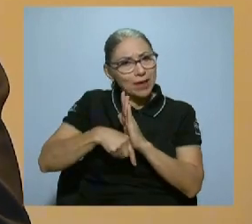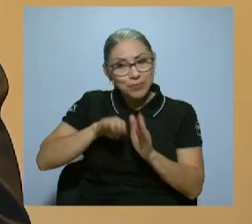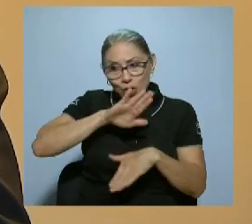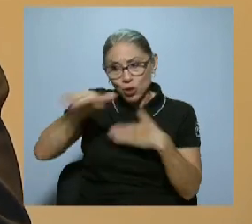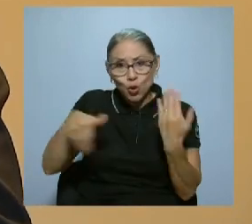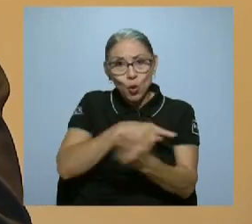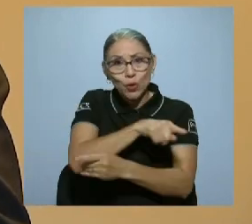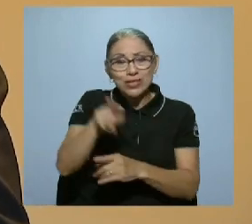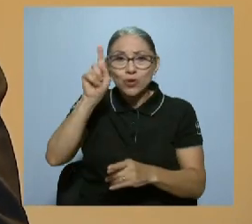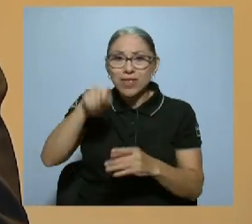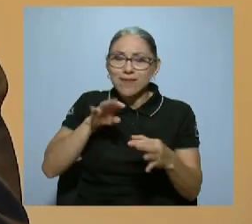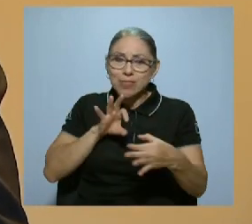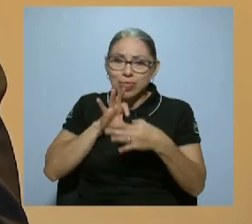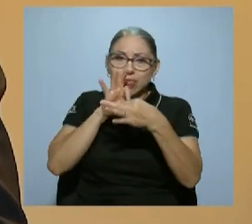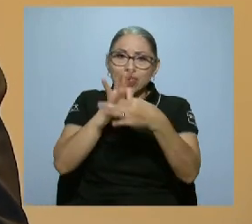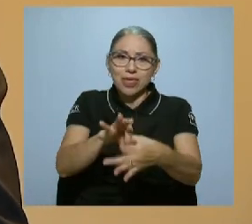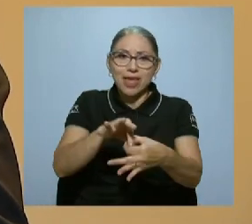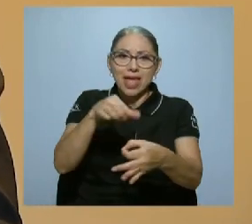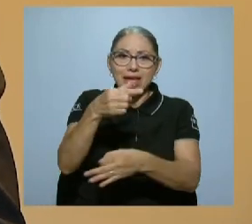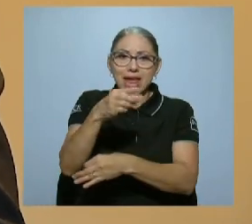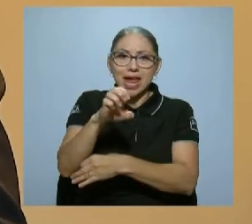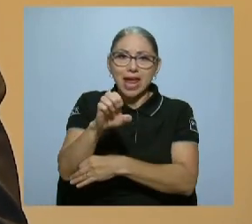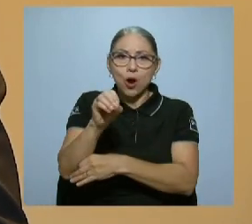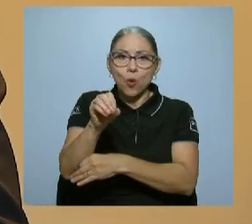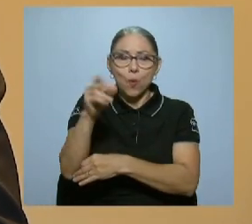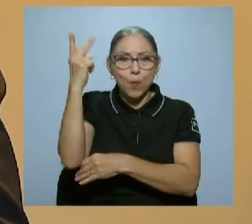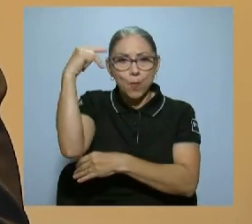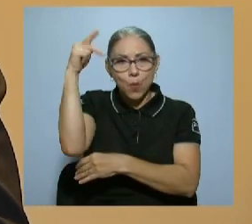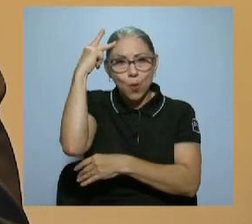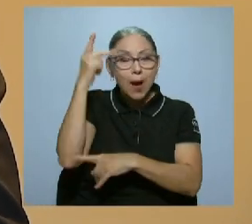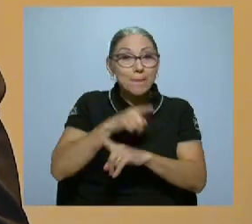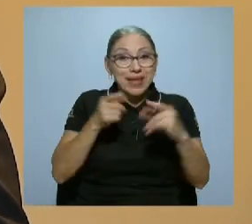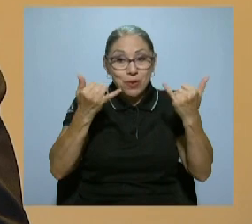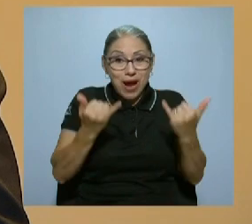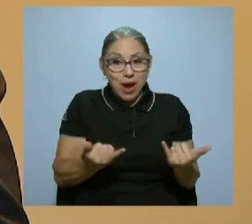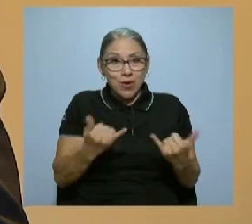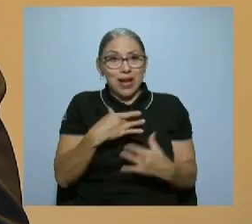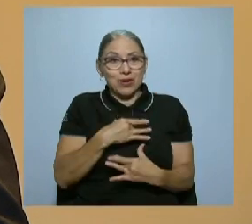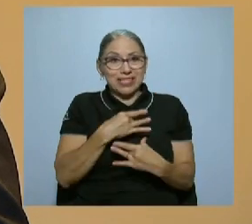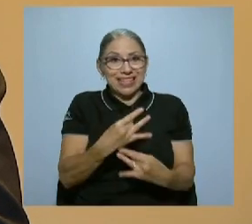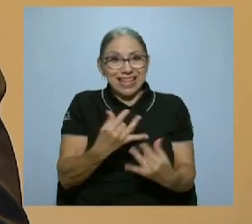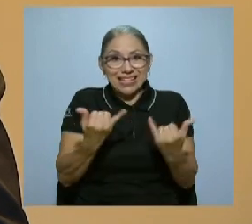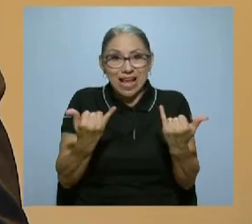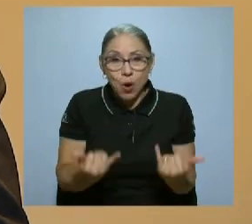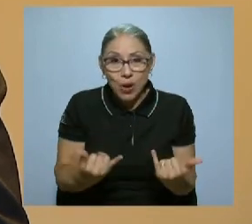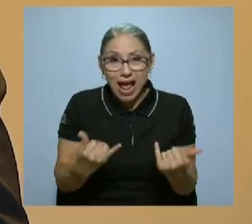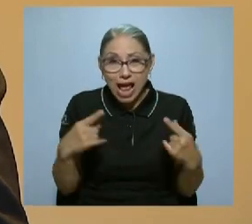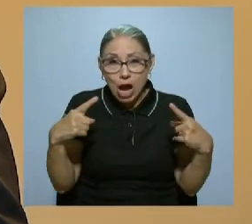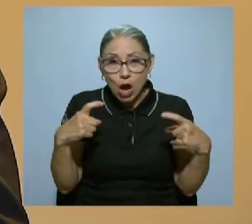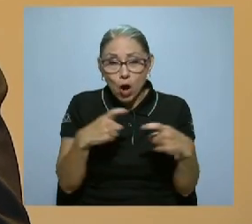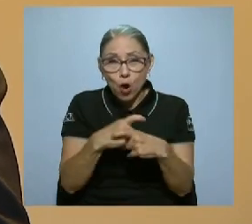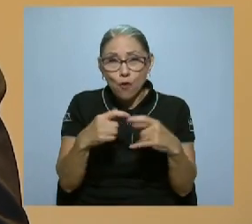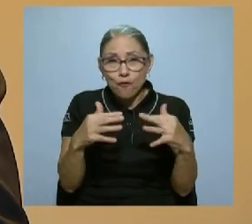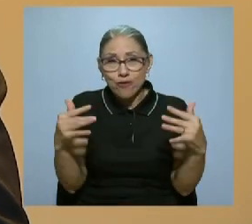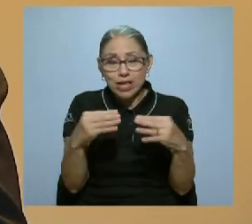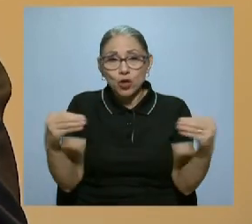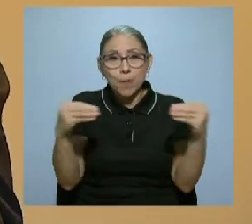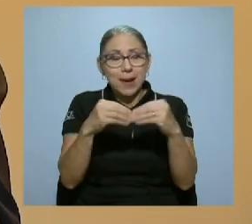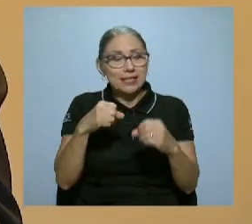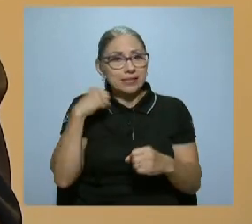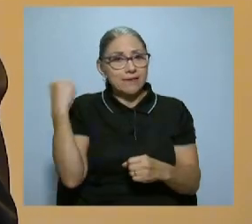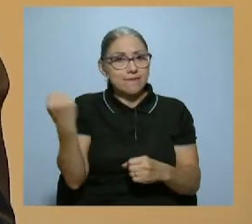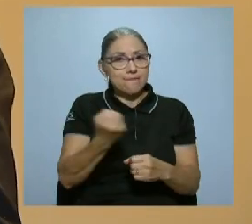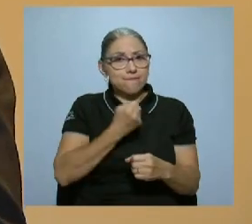vista geopolítico. Pero el conflicto que nos interesa en este punto de inicio, que es más caliente, que también